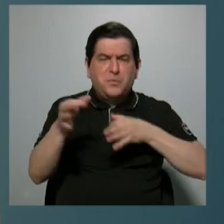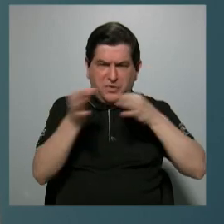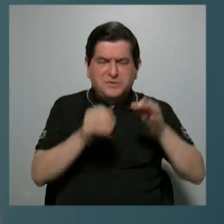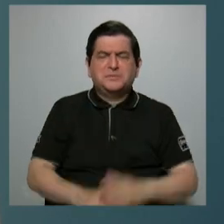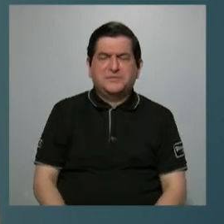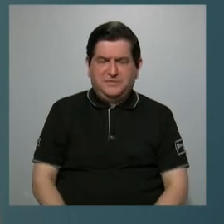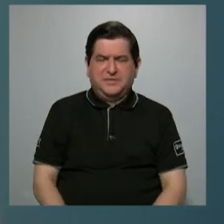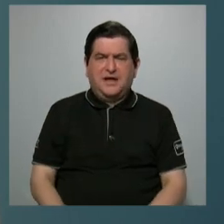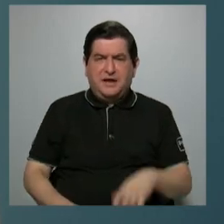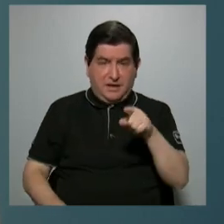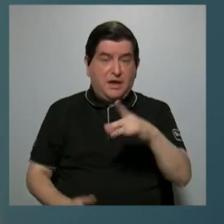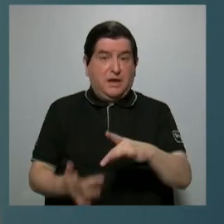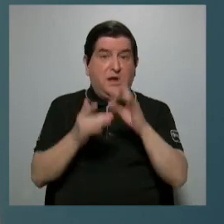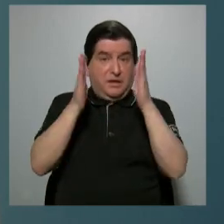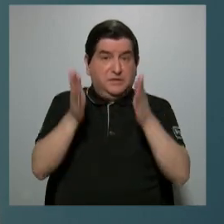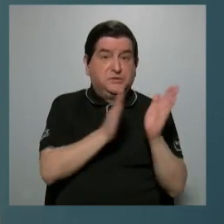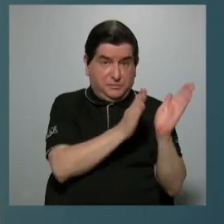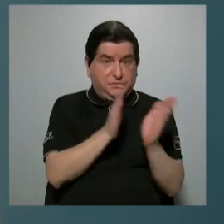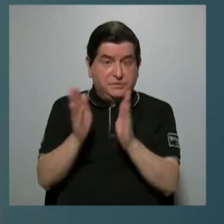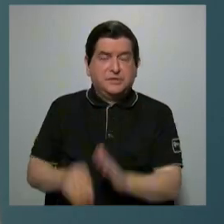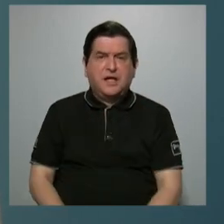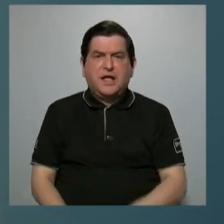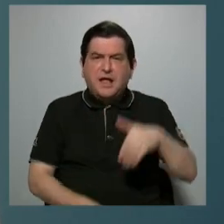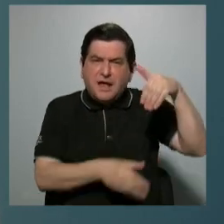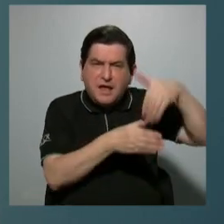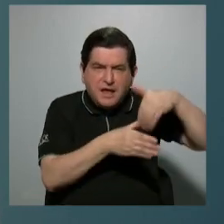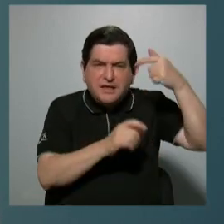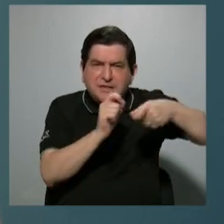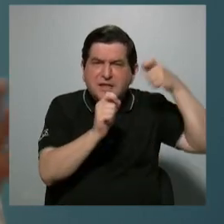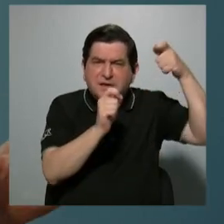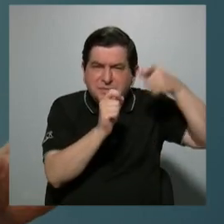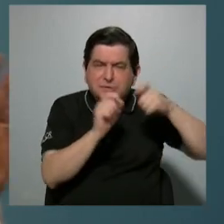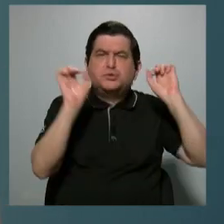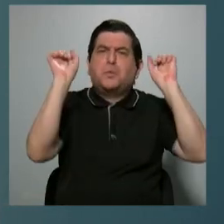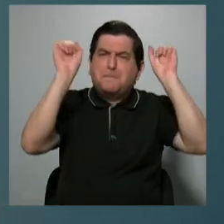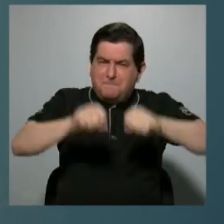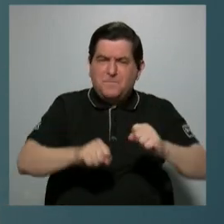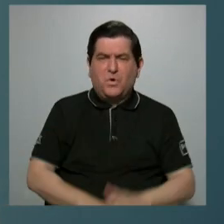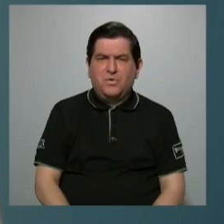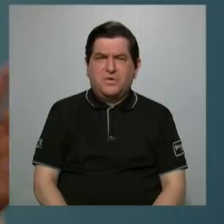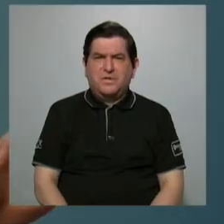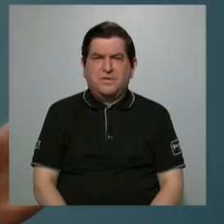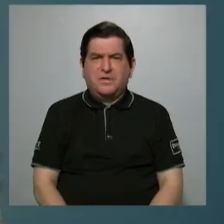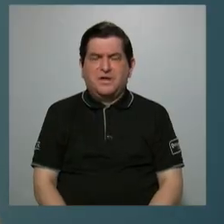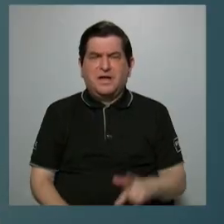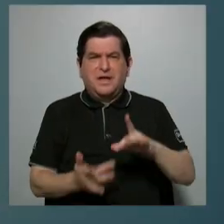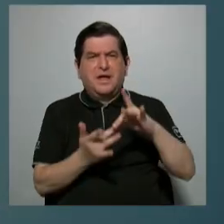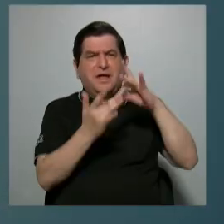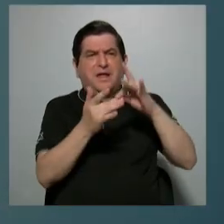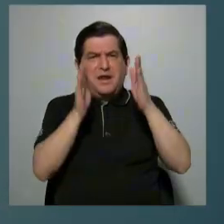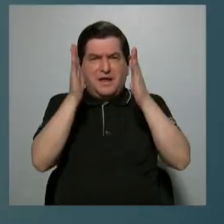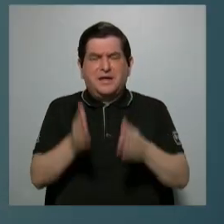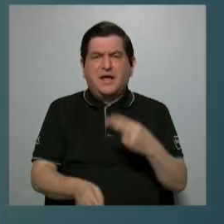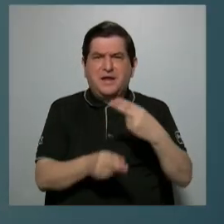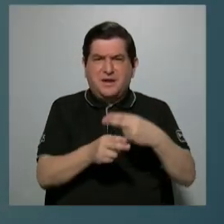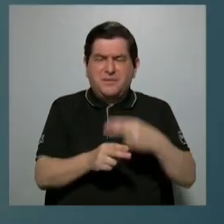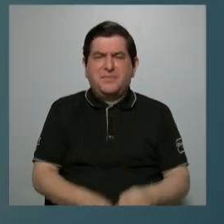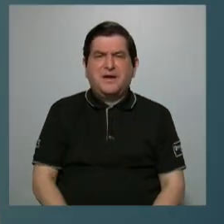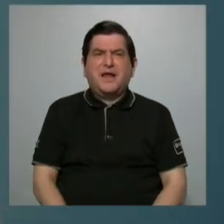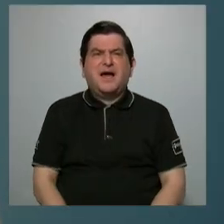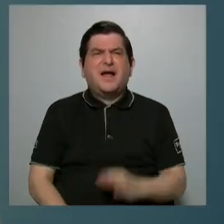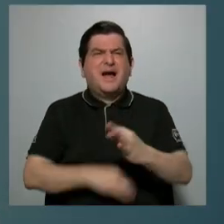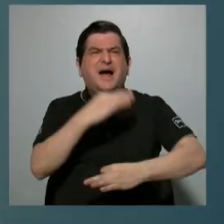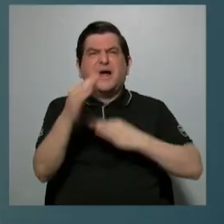planificación, uno puede ir haciendo intervenciones puntuales chiquitas. Por ahí ahora los urbanistas hace algunos años le empezaron a llamar acupuntura